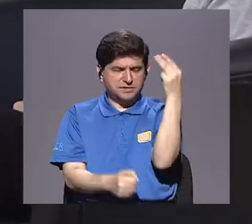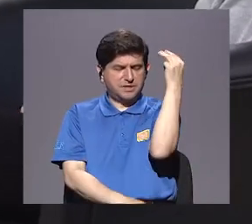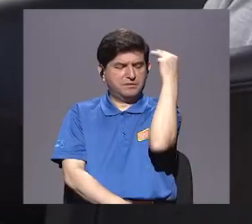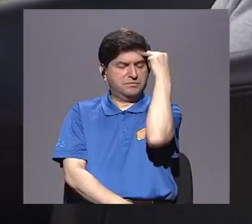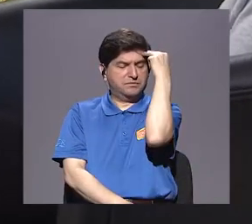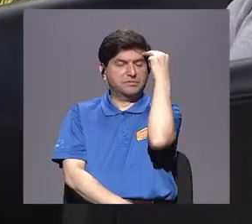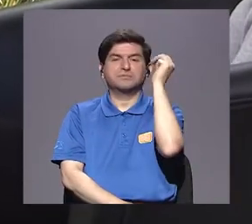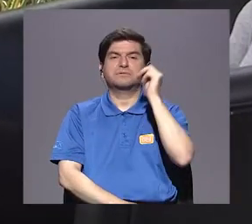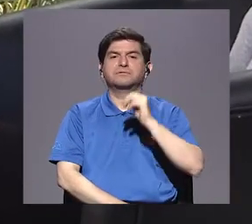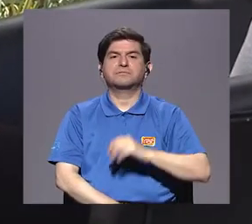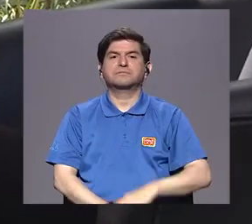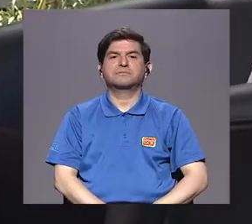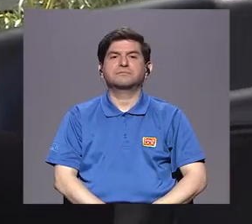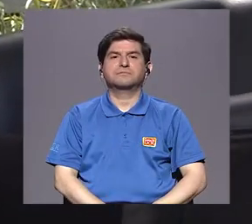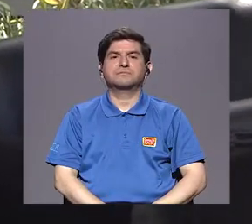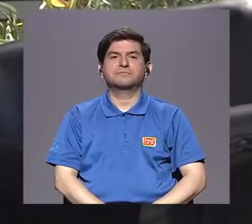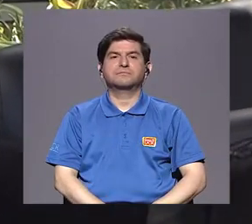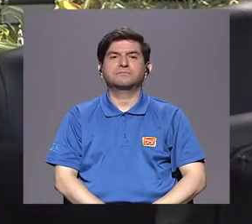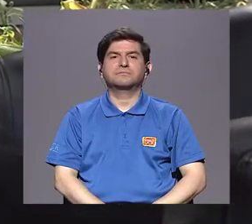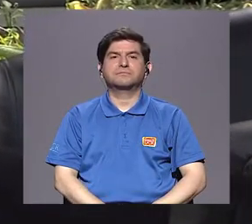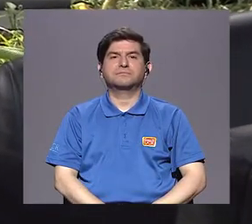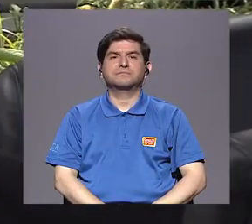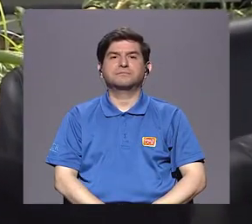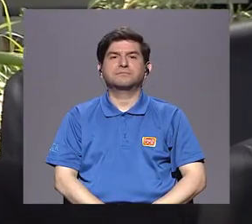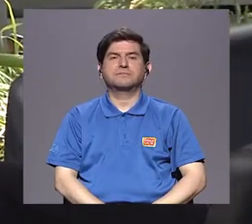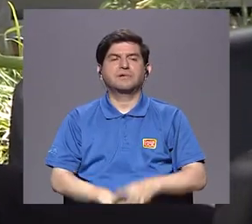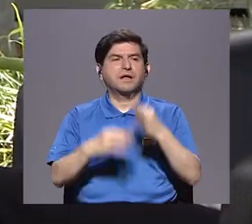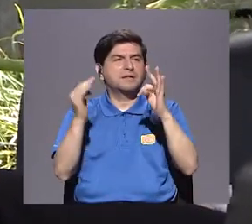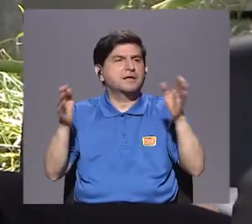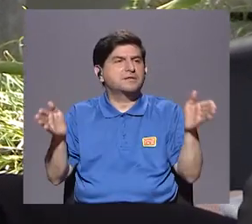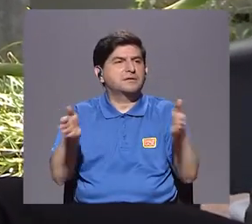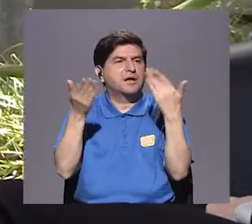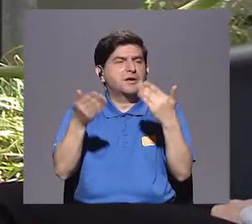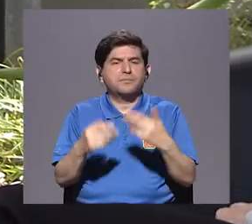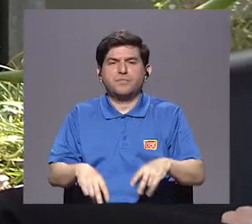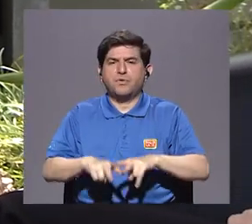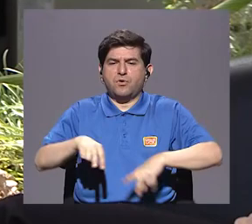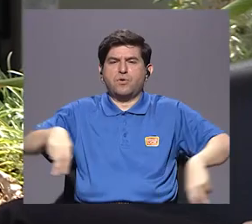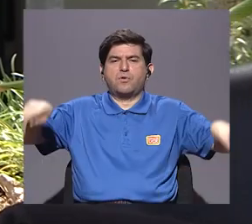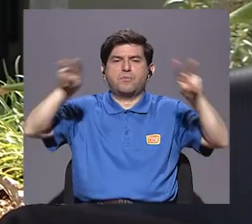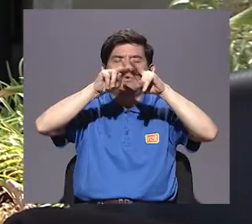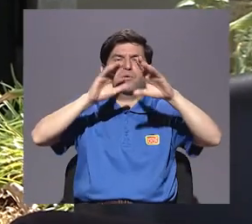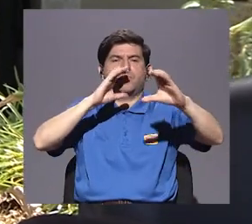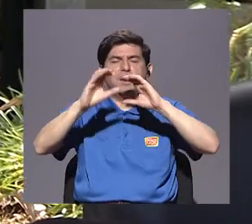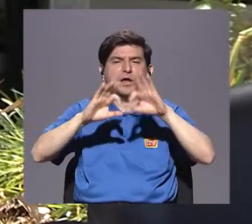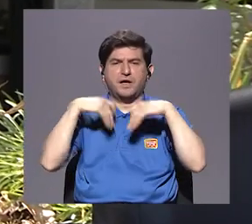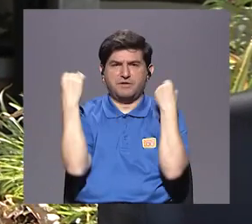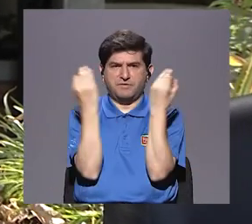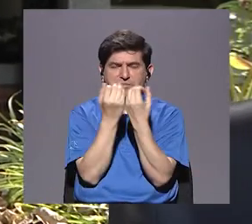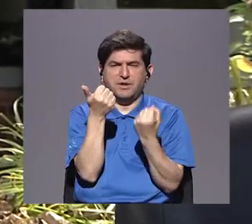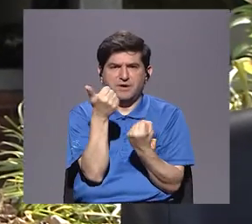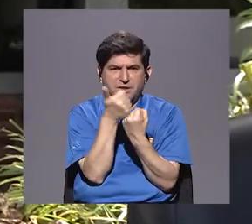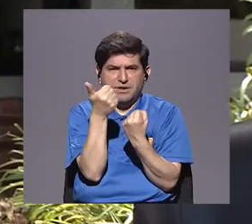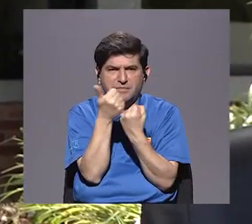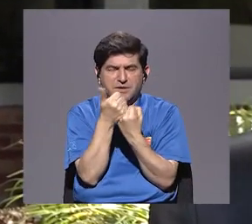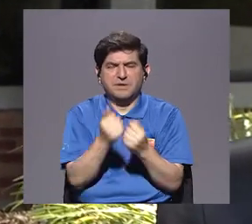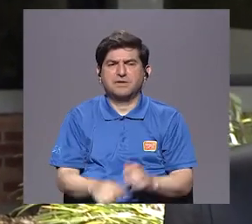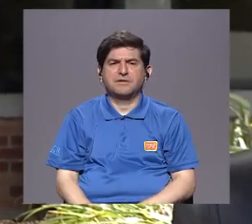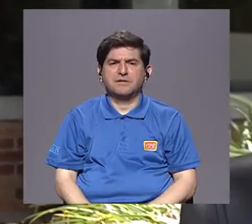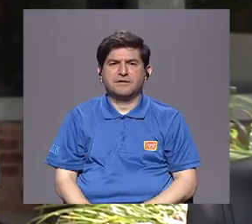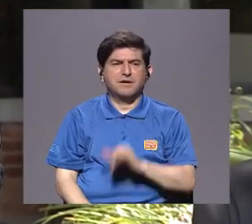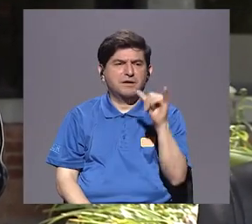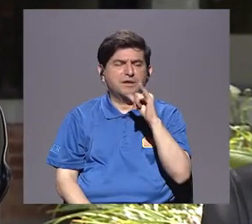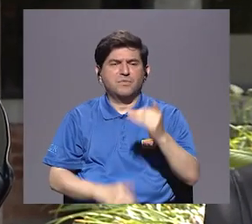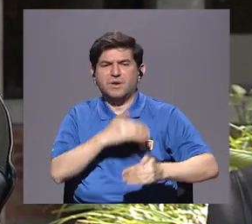mental, digamos, de la promover valores y la comunicación en la familia y reforzar también el